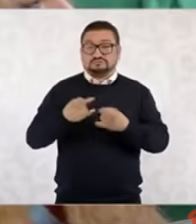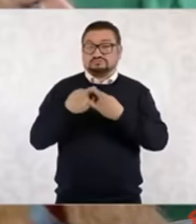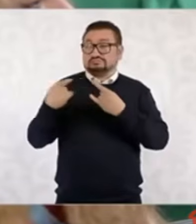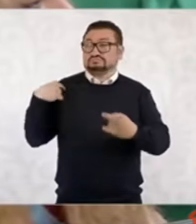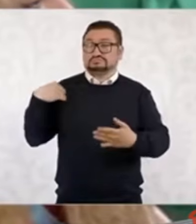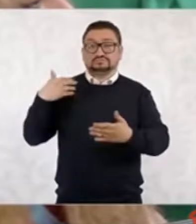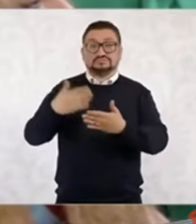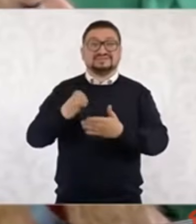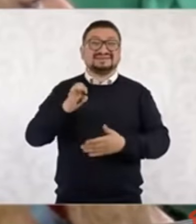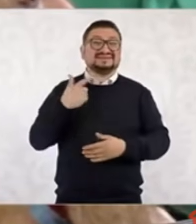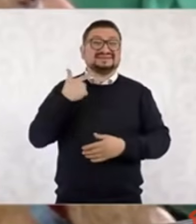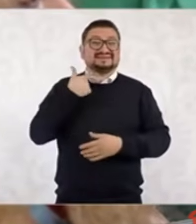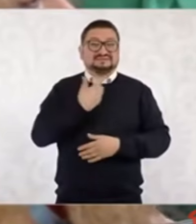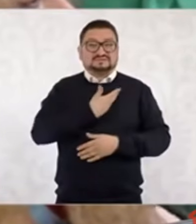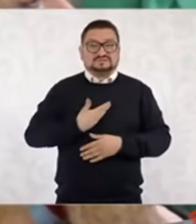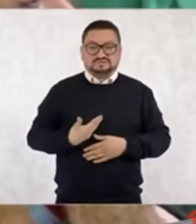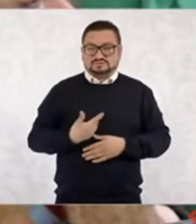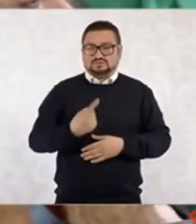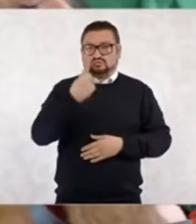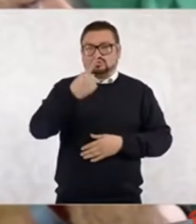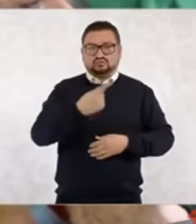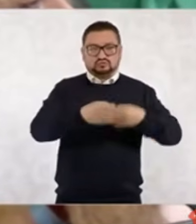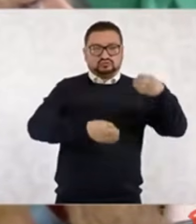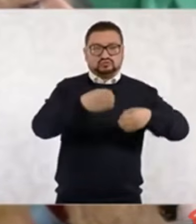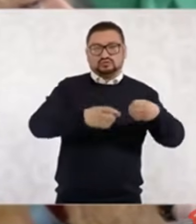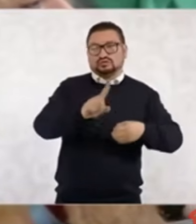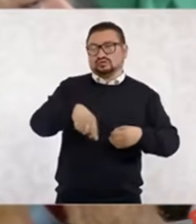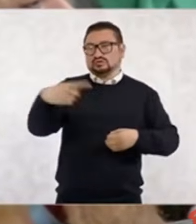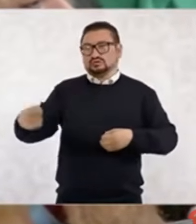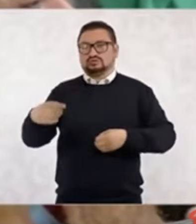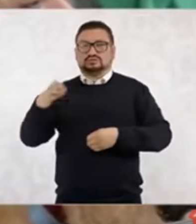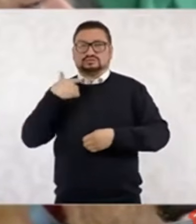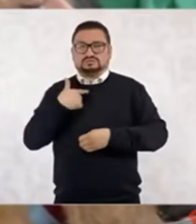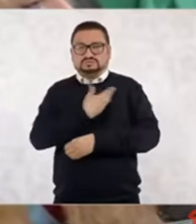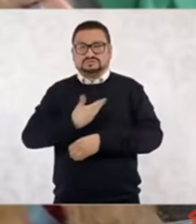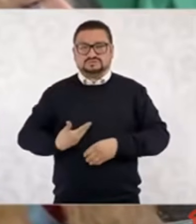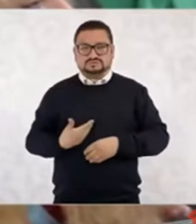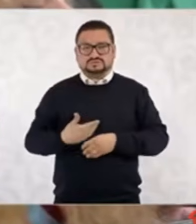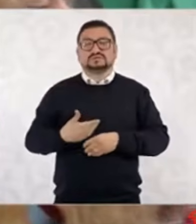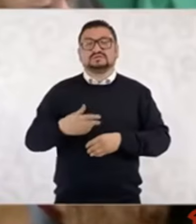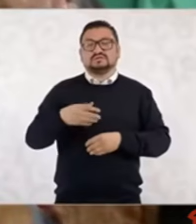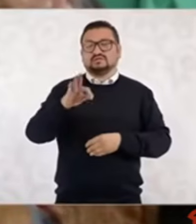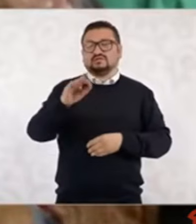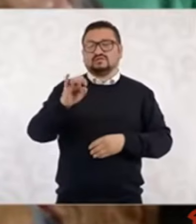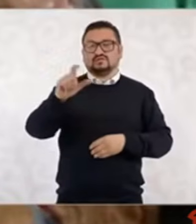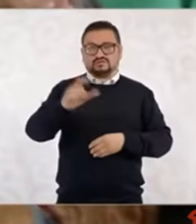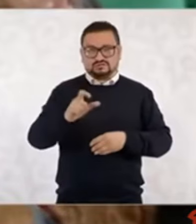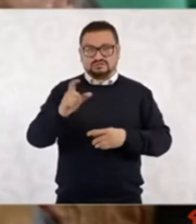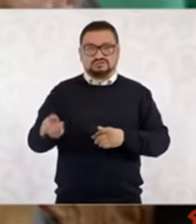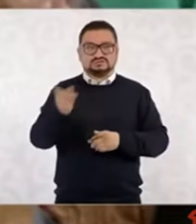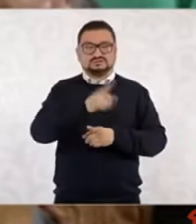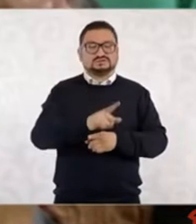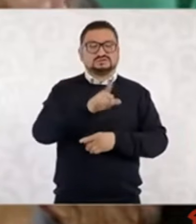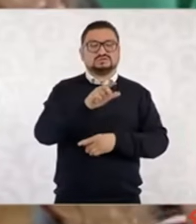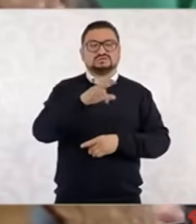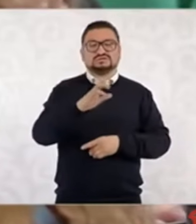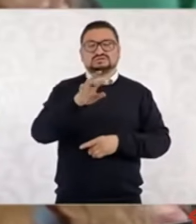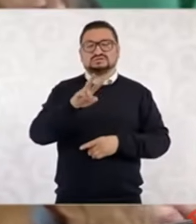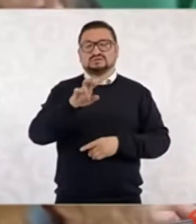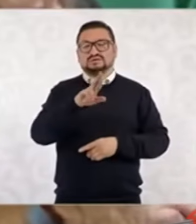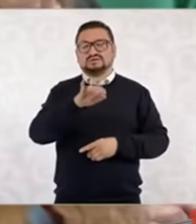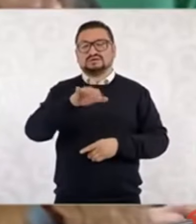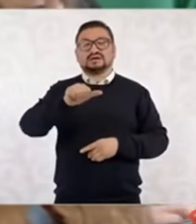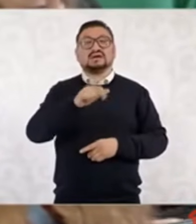un expresidente se atrevió a juzgar a un expresidente, Vicente Fox a Luis Echeverría Álvarez, por